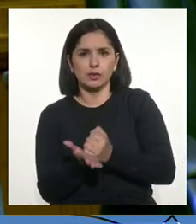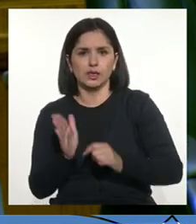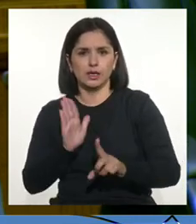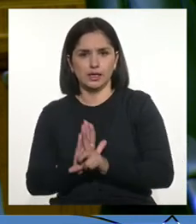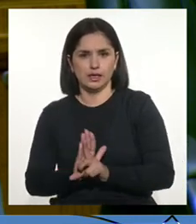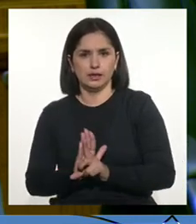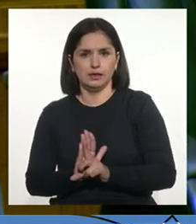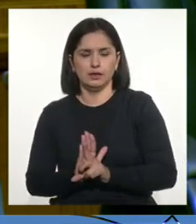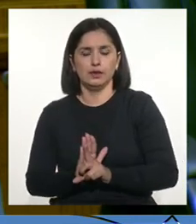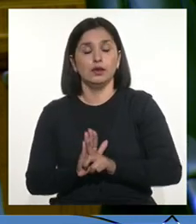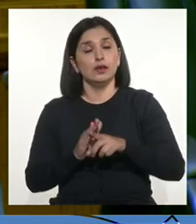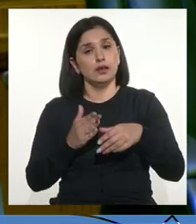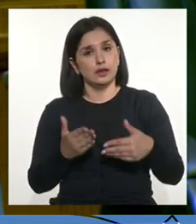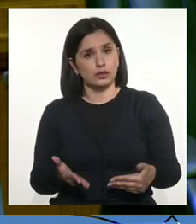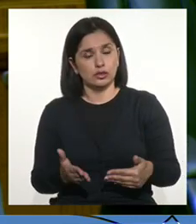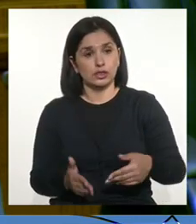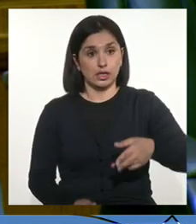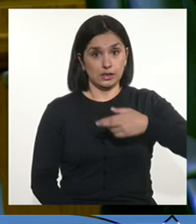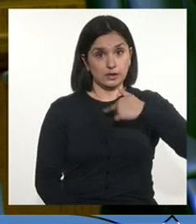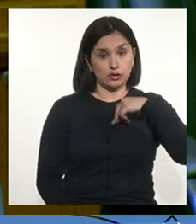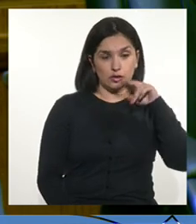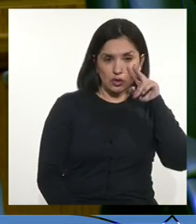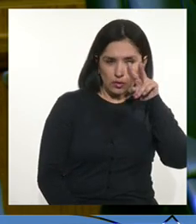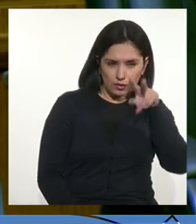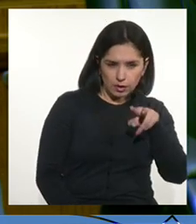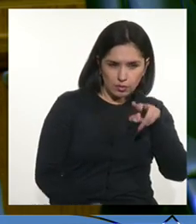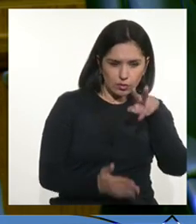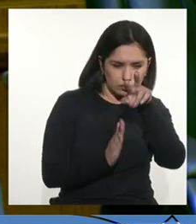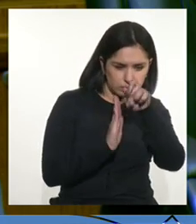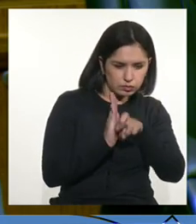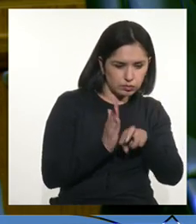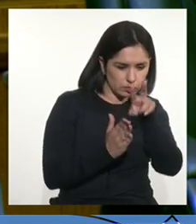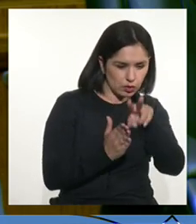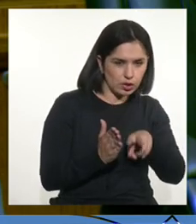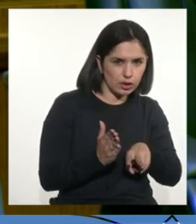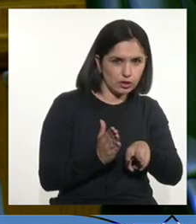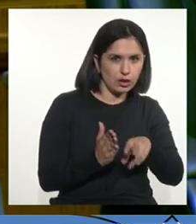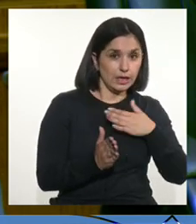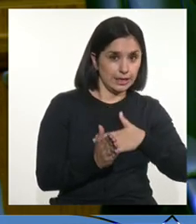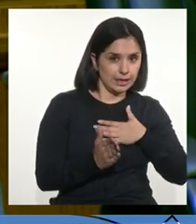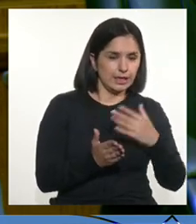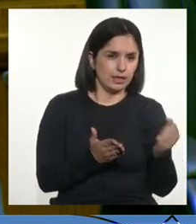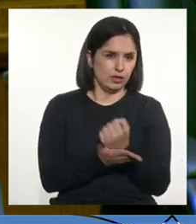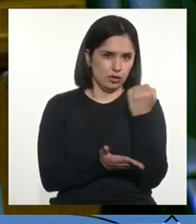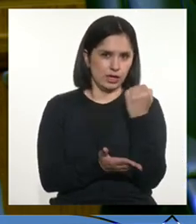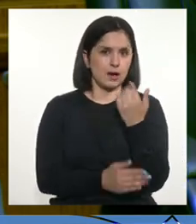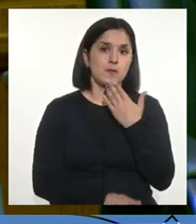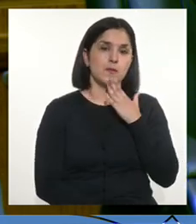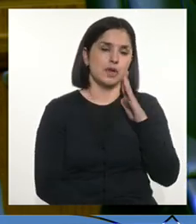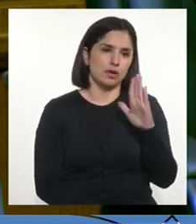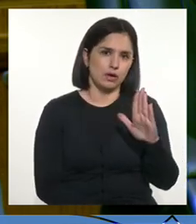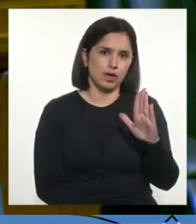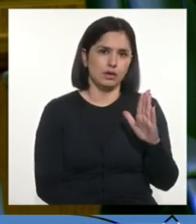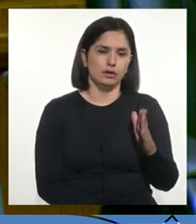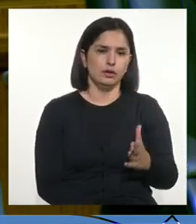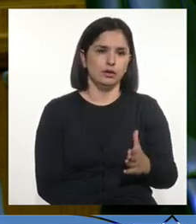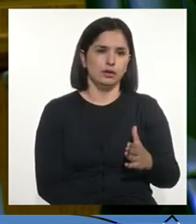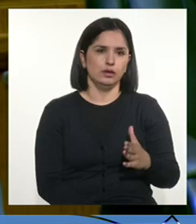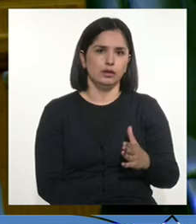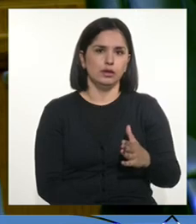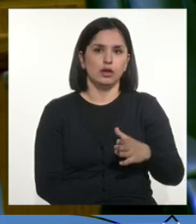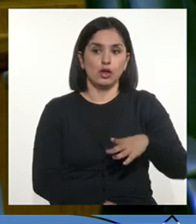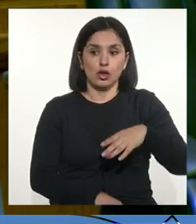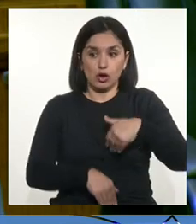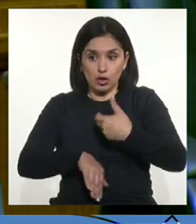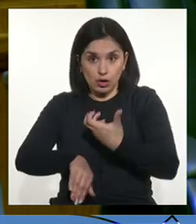y por lo tanto si es que nosotros estamos viendo un proyecto que lo que busca es mejorar lo que hoy